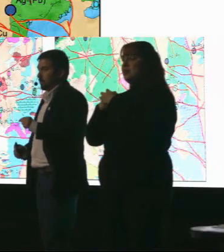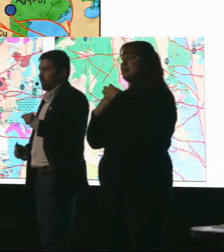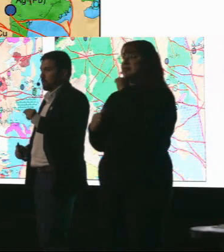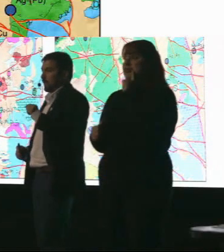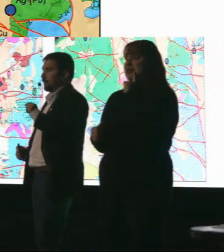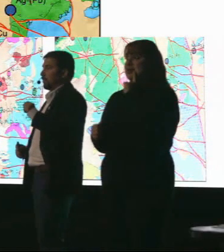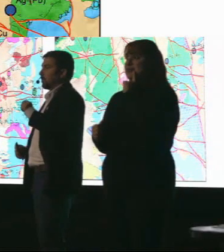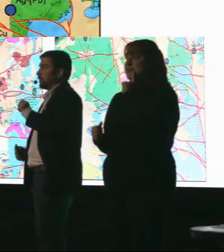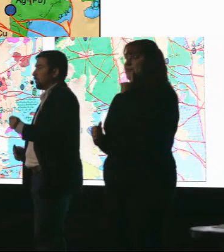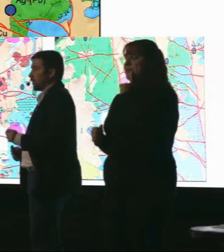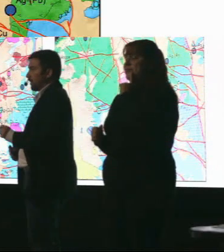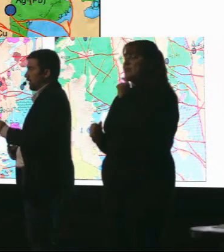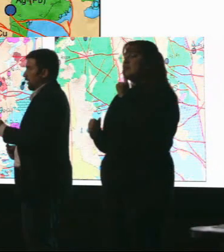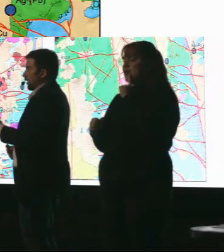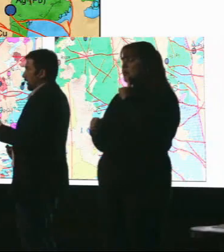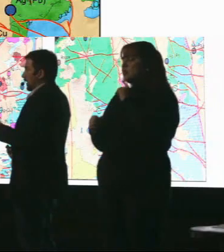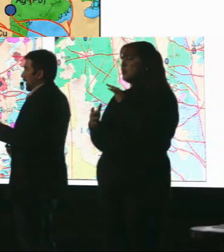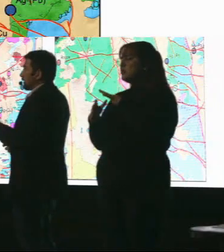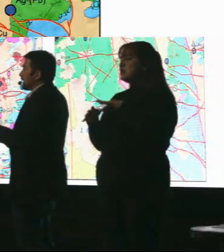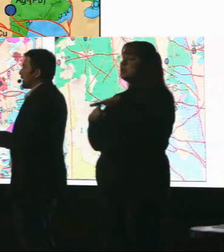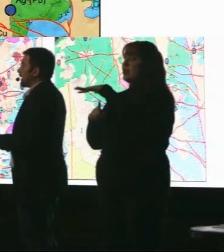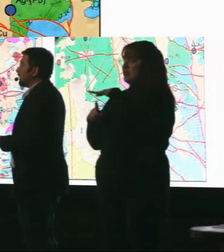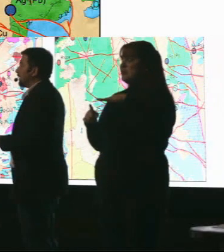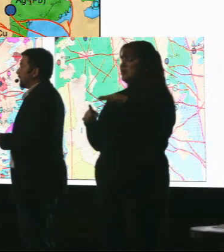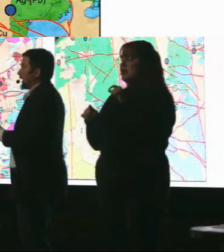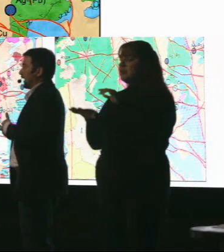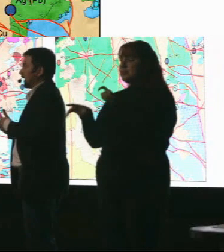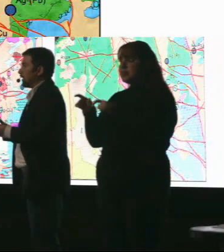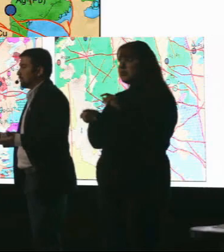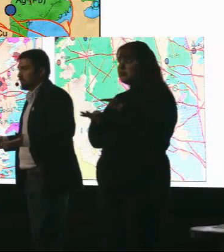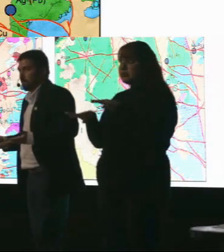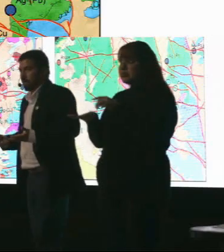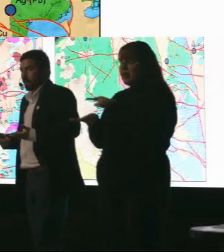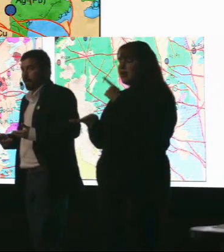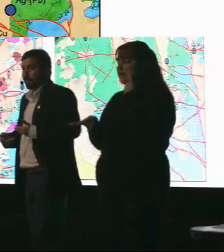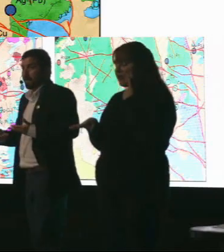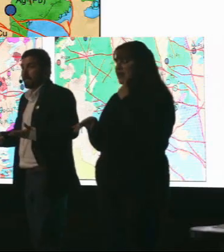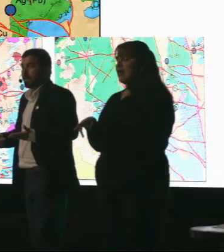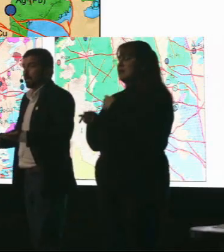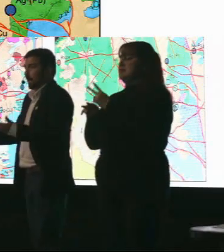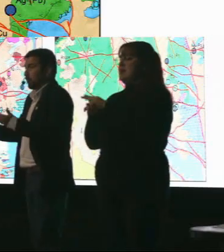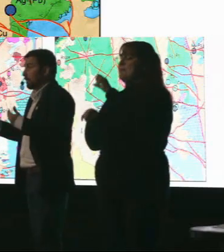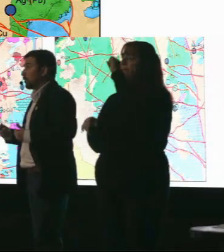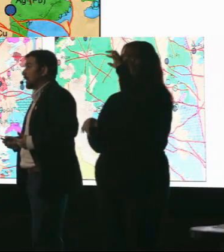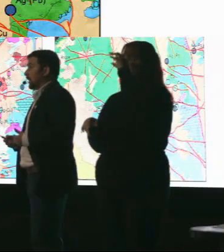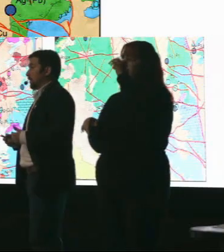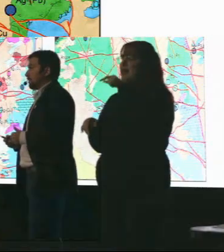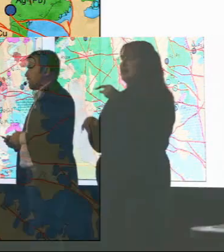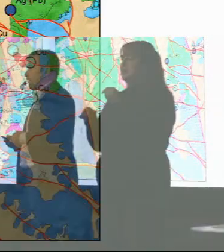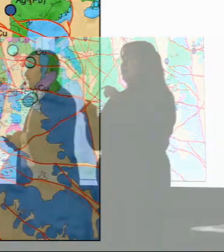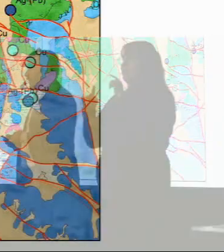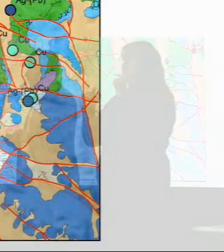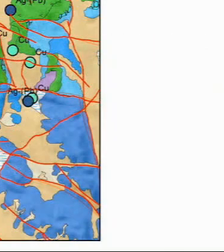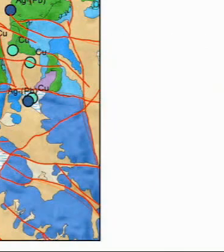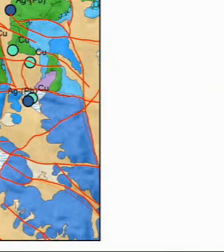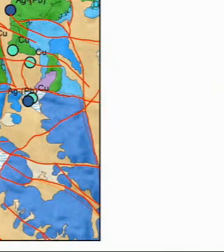tenemos condiciones que hacen llamativa generar la minería en una menor escala. No hay